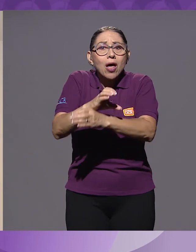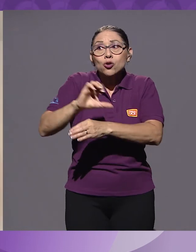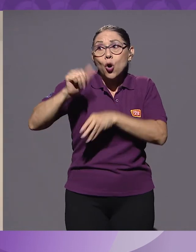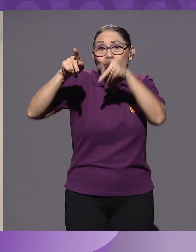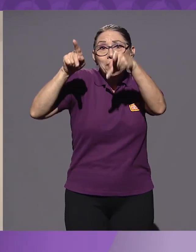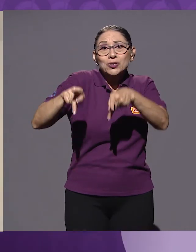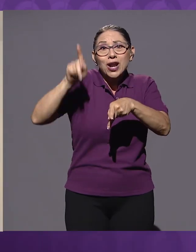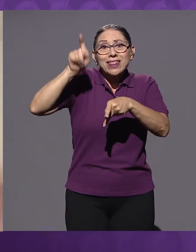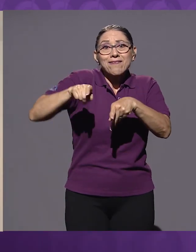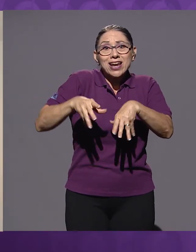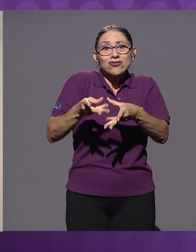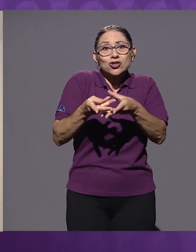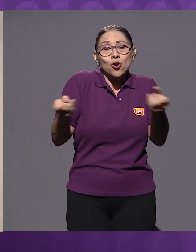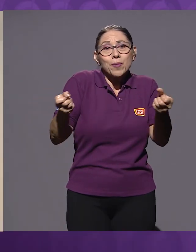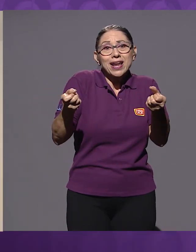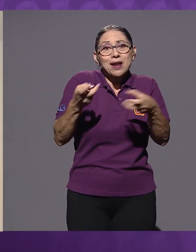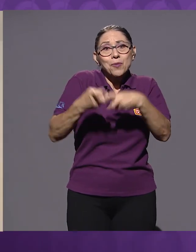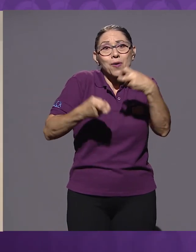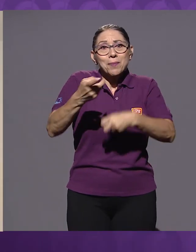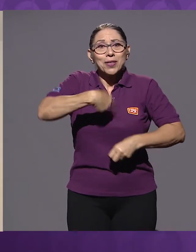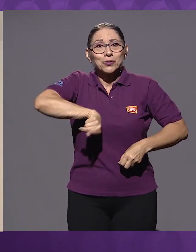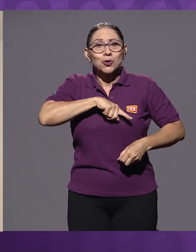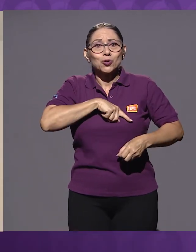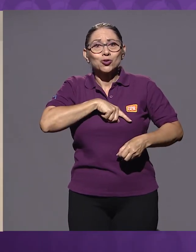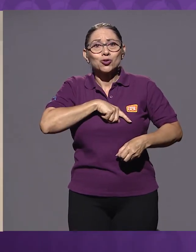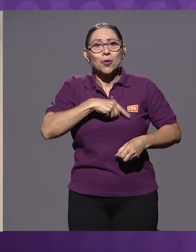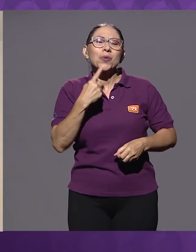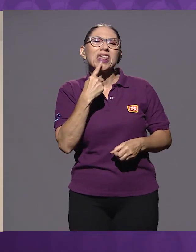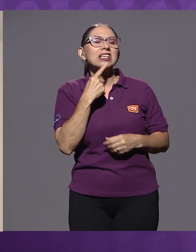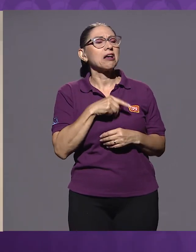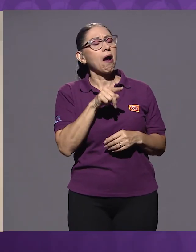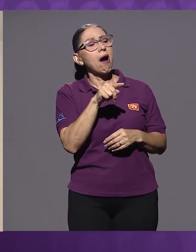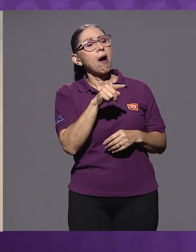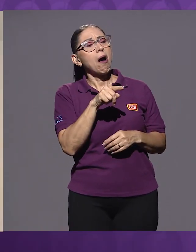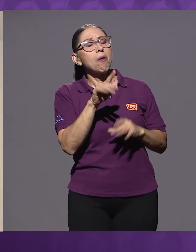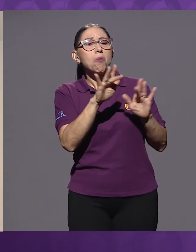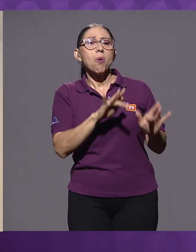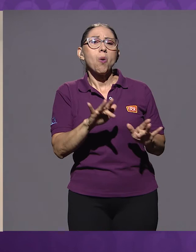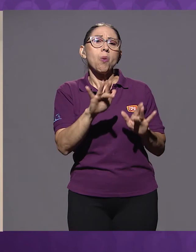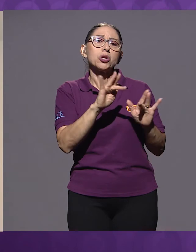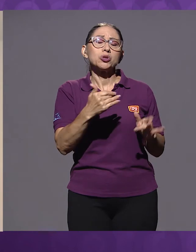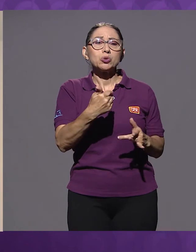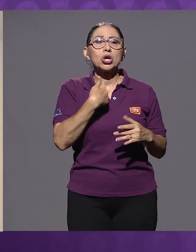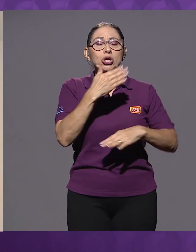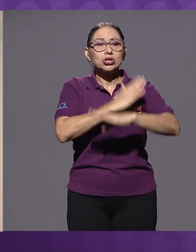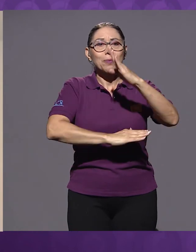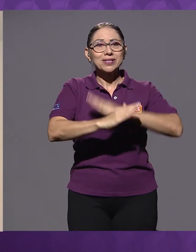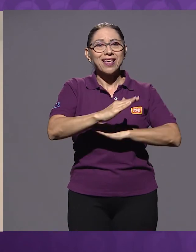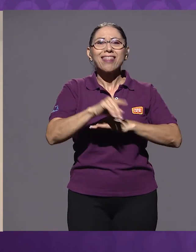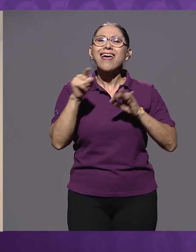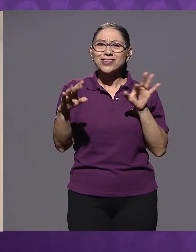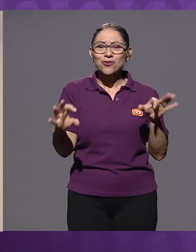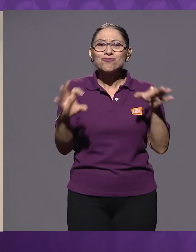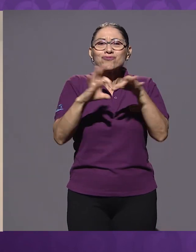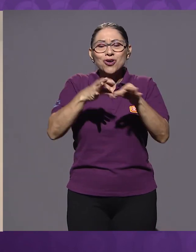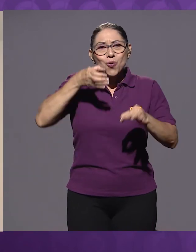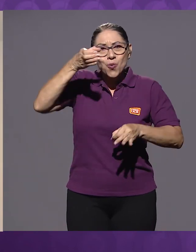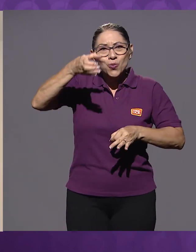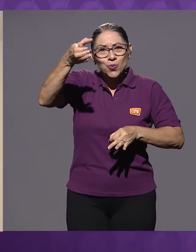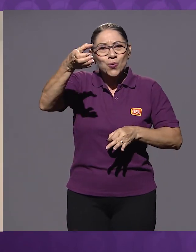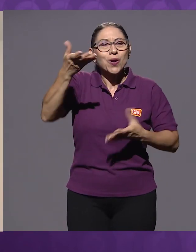problema porque pobrecito tiene una discapacidad. Y también eso viene muy dado a la parte cultural y cómo nos